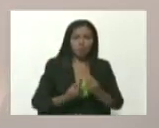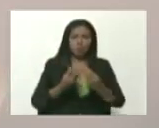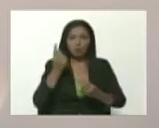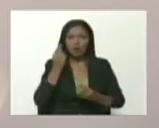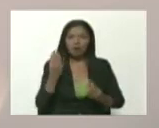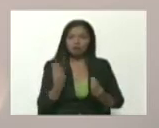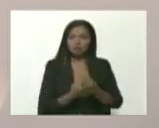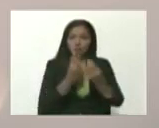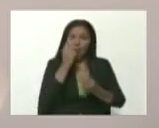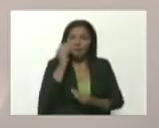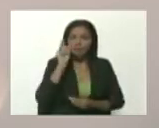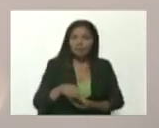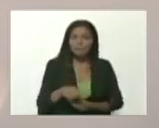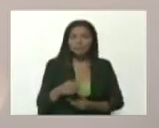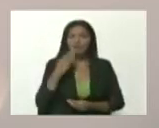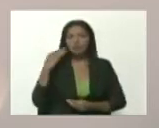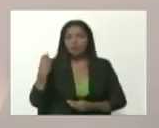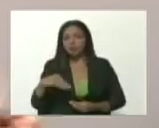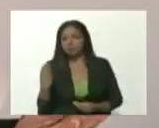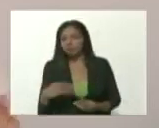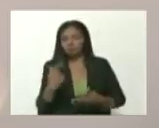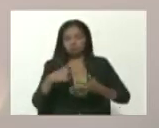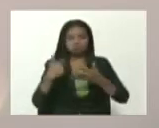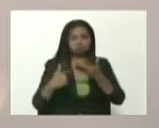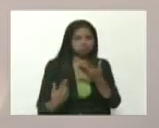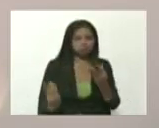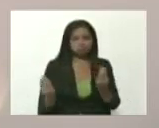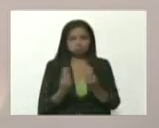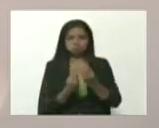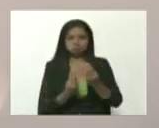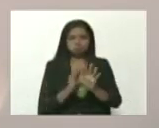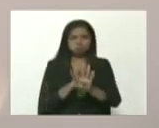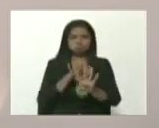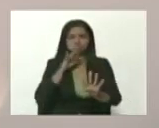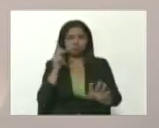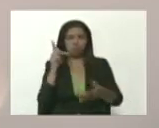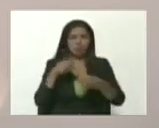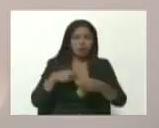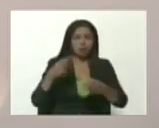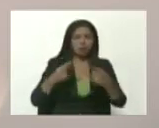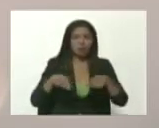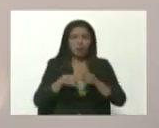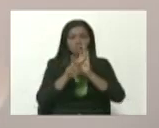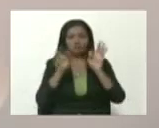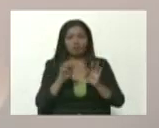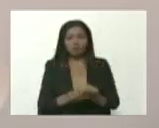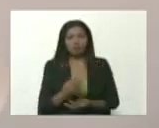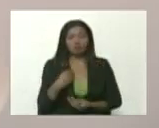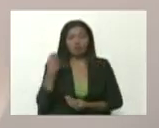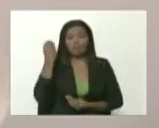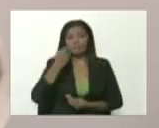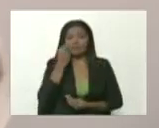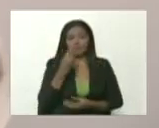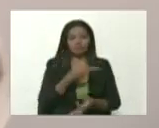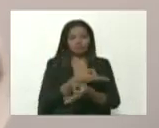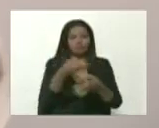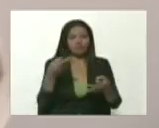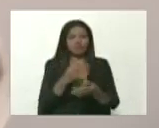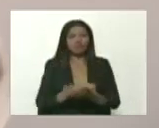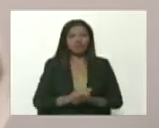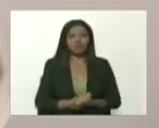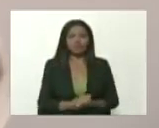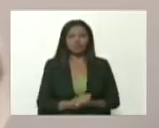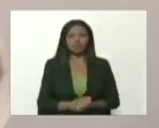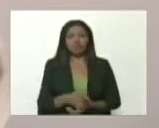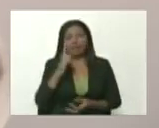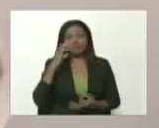los hombres, y la juventud, y todo el mundo, todo el pueblo incorporado. Yo creo que esto ha sido maravilloso. La